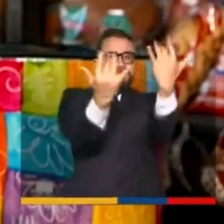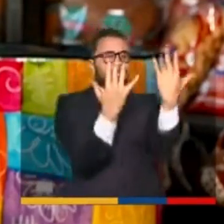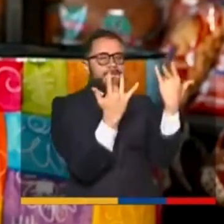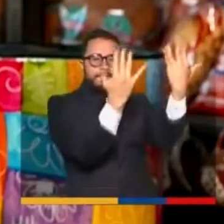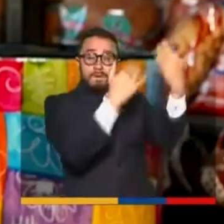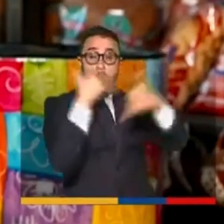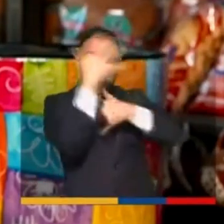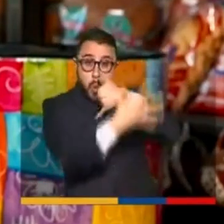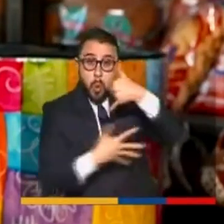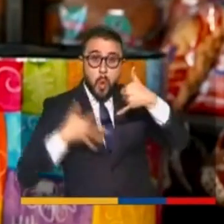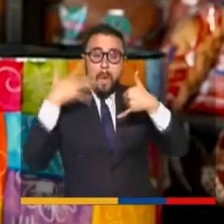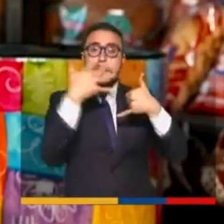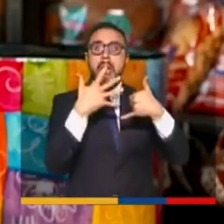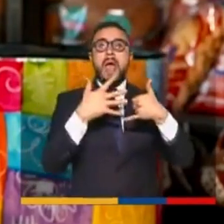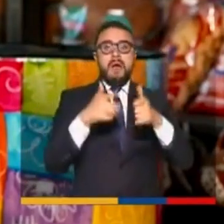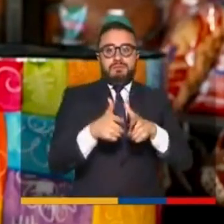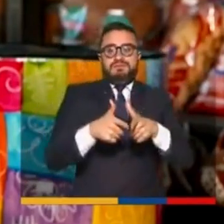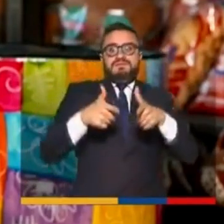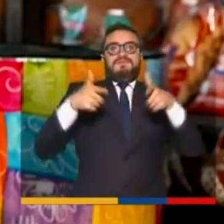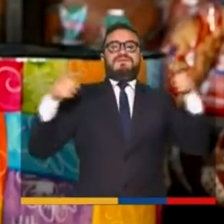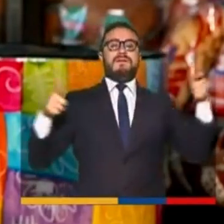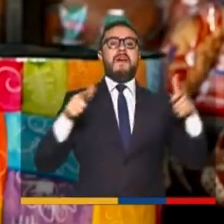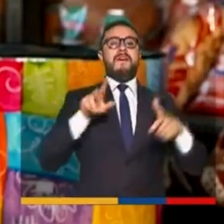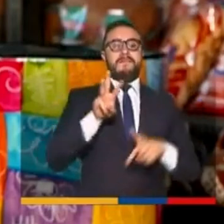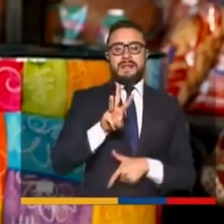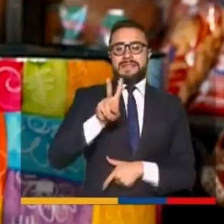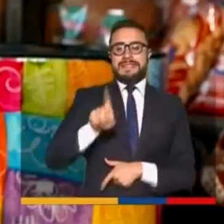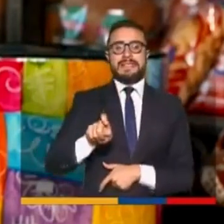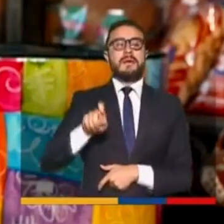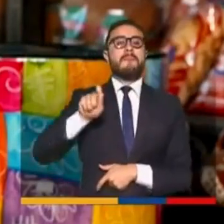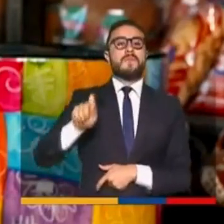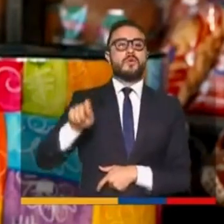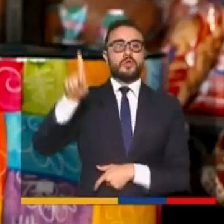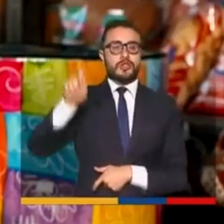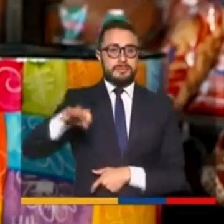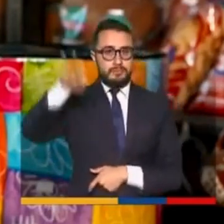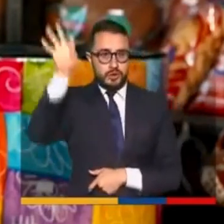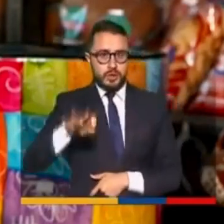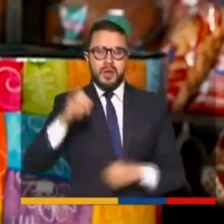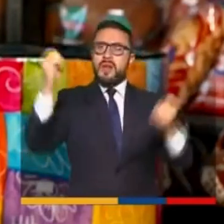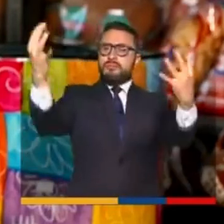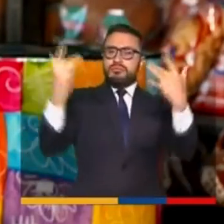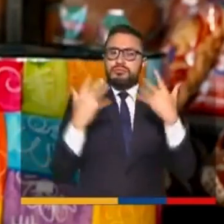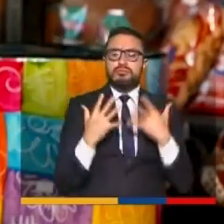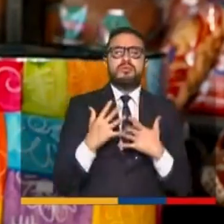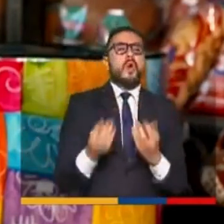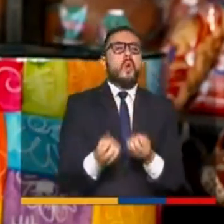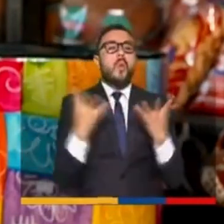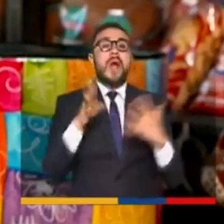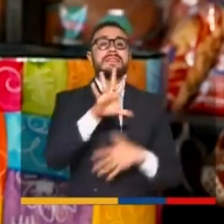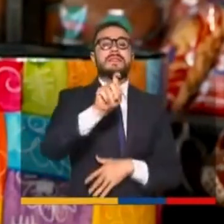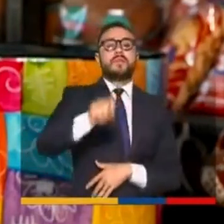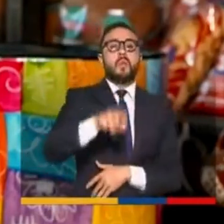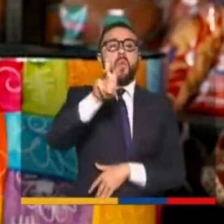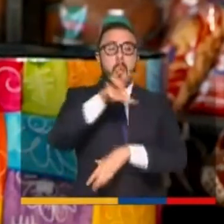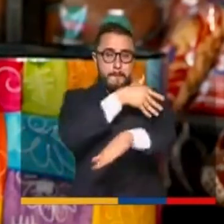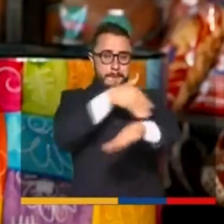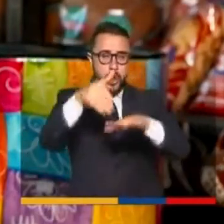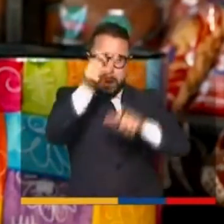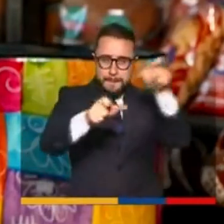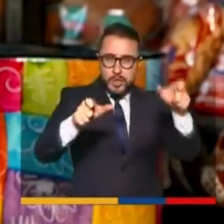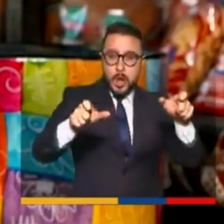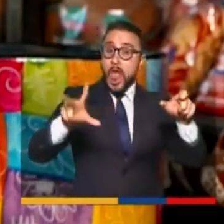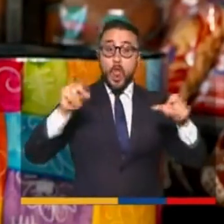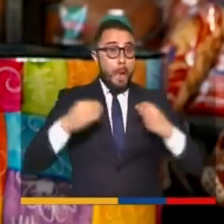26.6 en 2023, superando los 5,8 millones de visitantes no residentes en